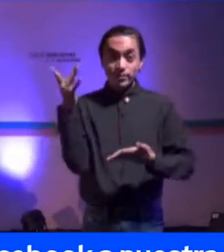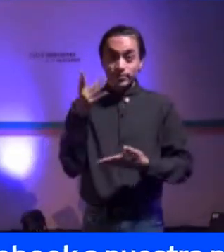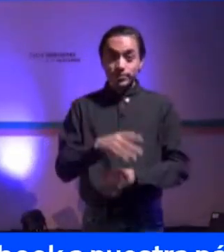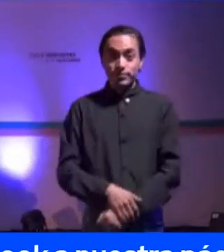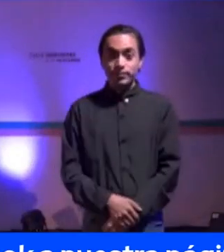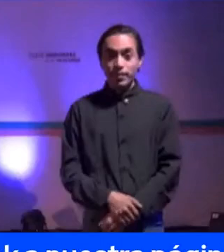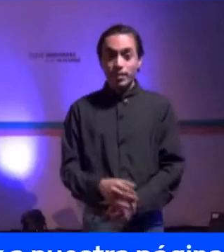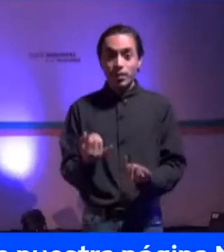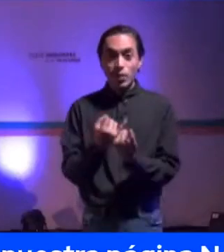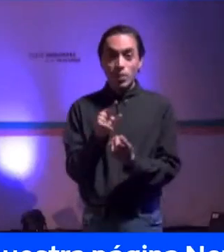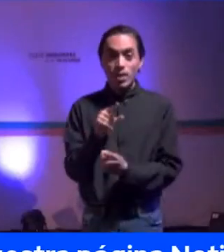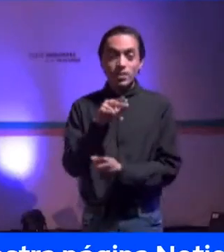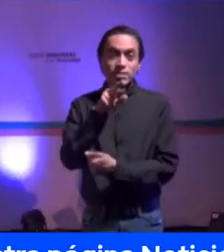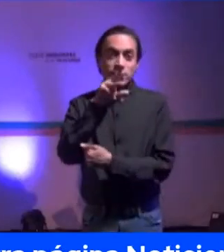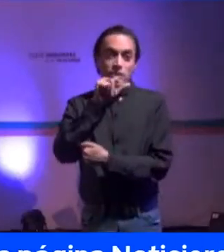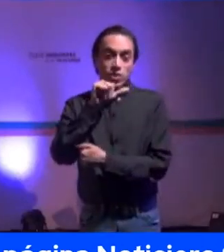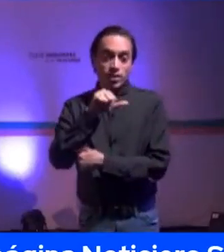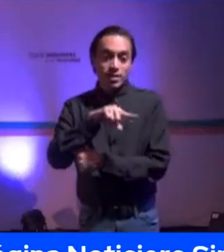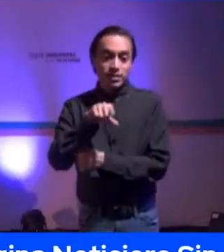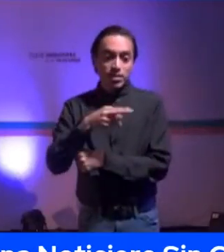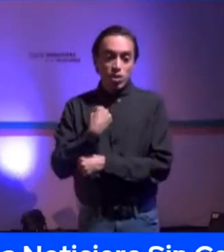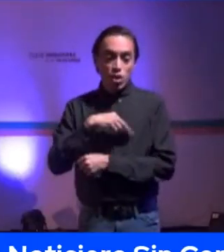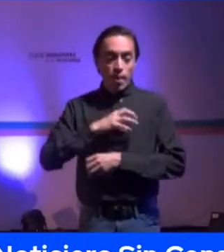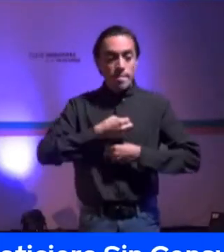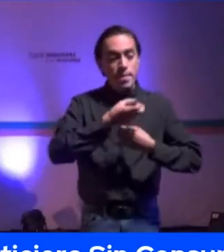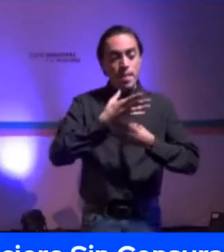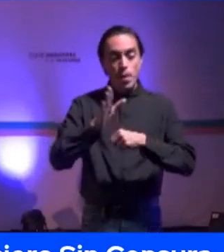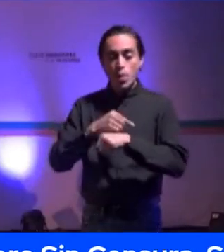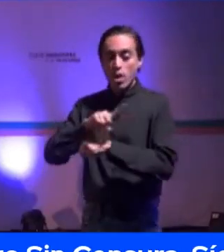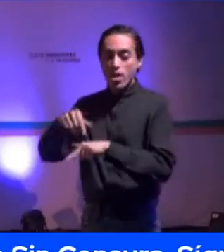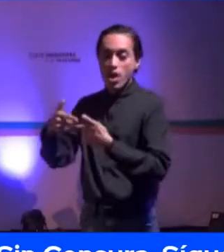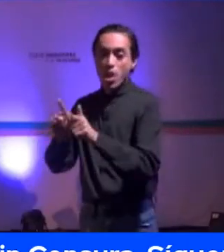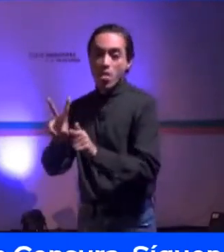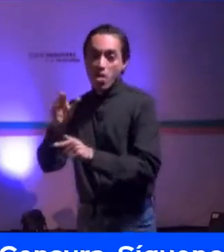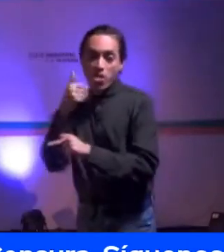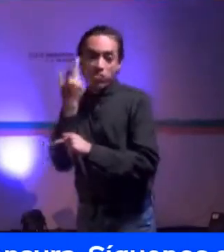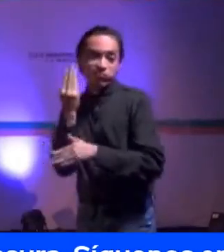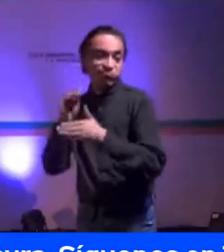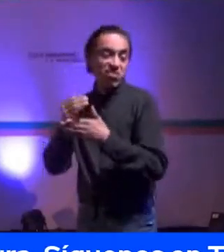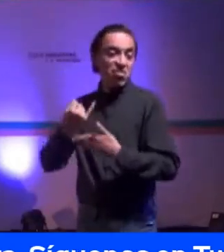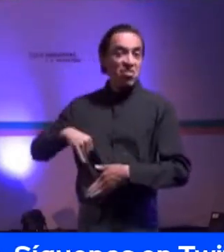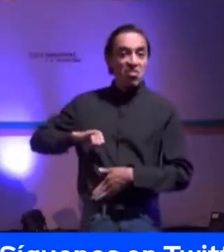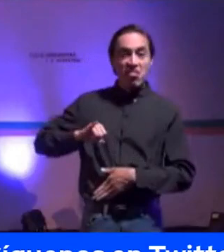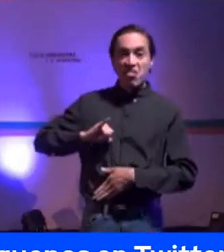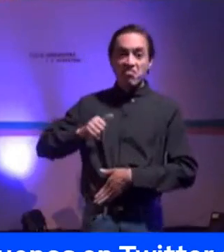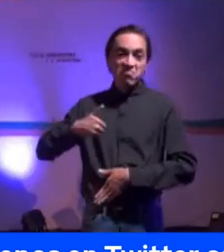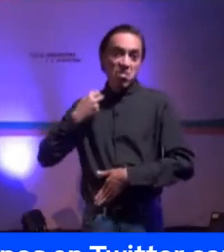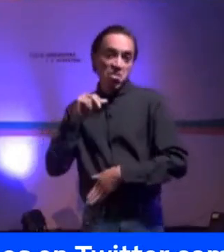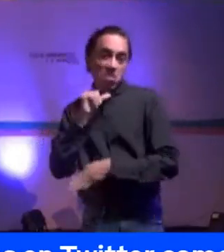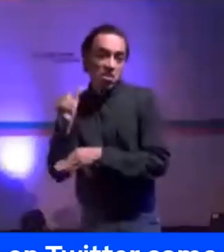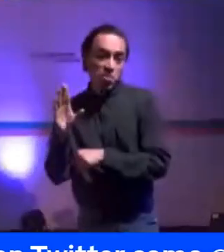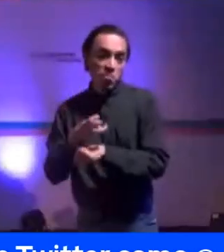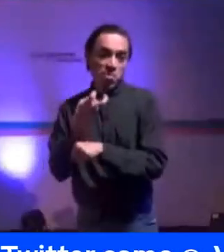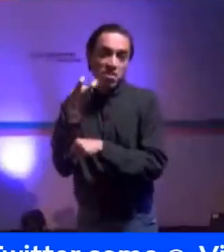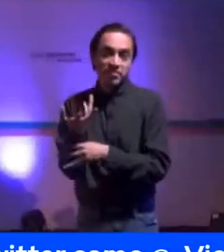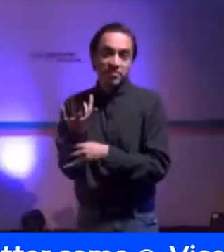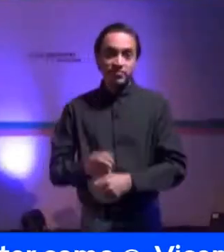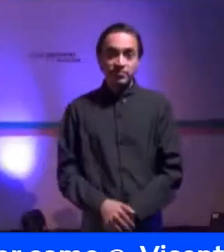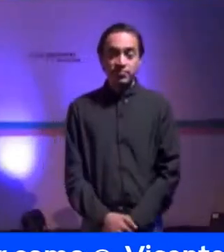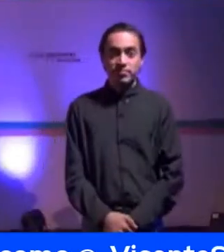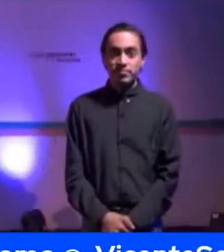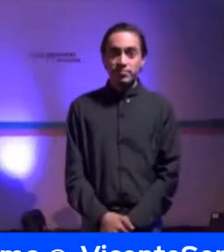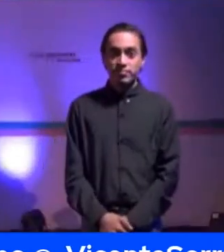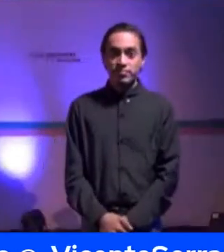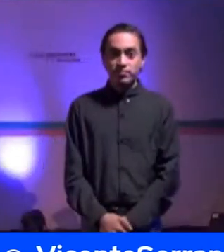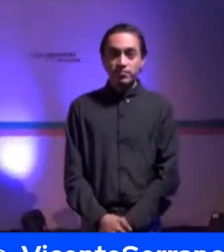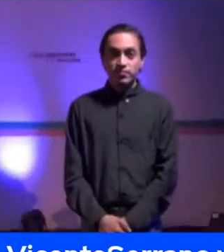Hablemos sin censura, pues, como los chayoteros no se atreven, no les interesa, no les conviene, porque no van a morder la mano que les da de tragar.